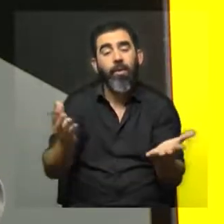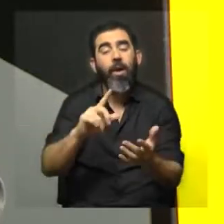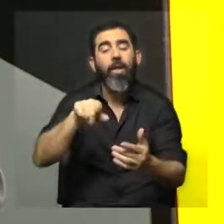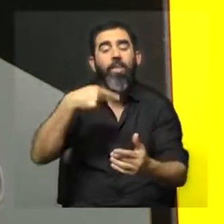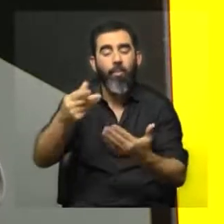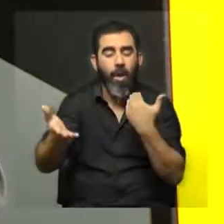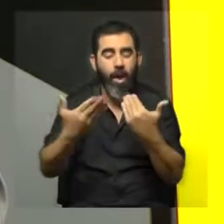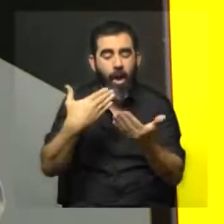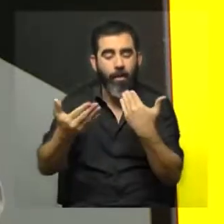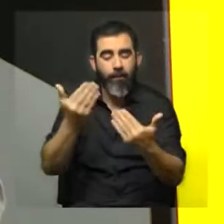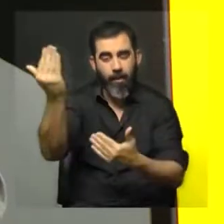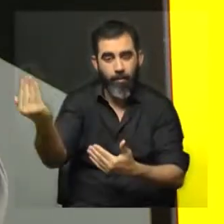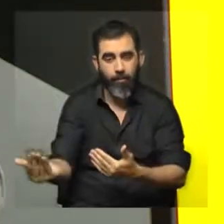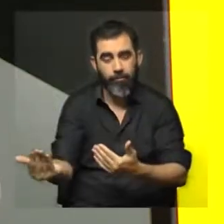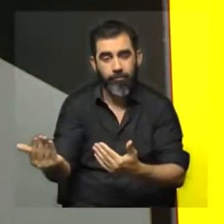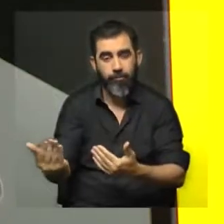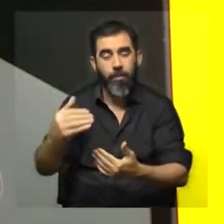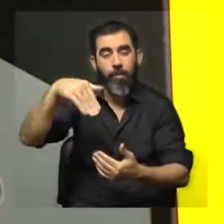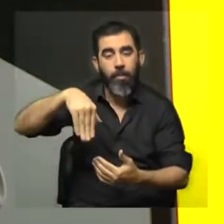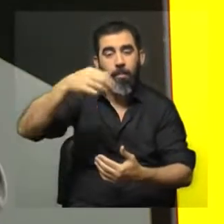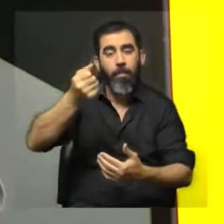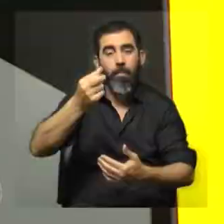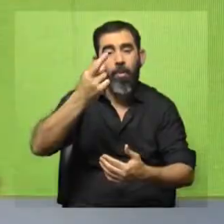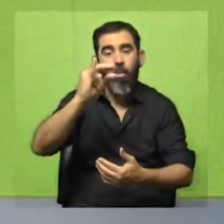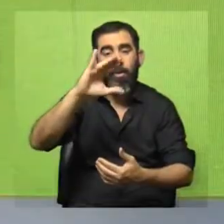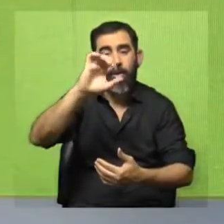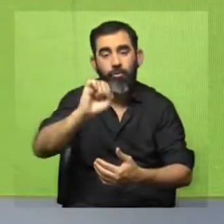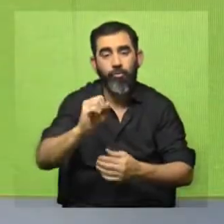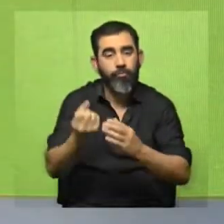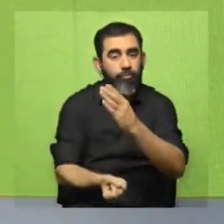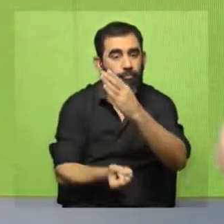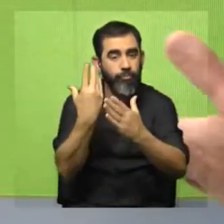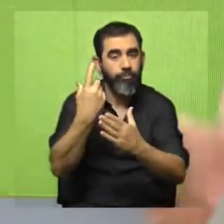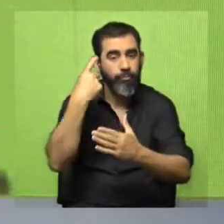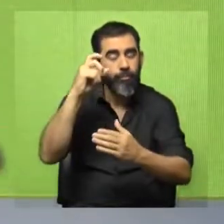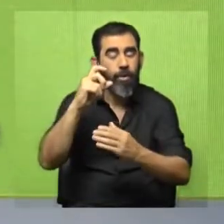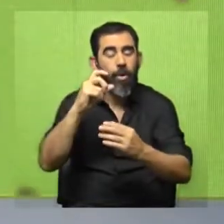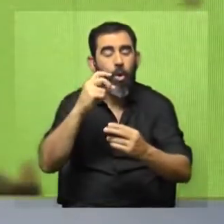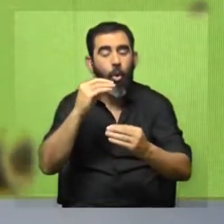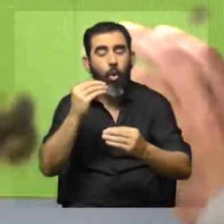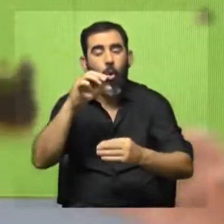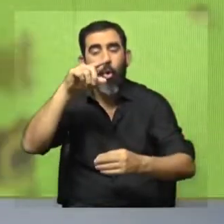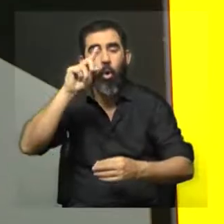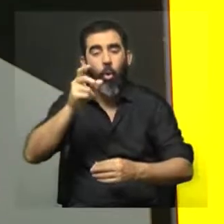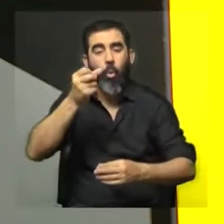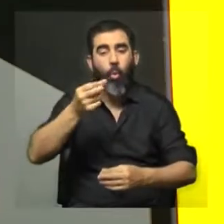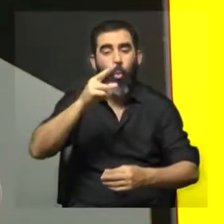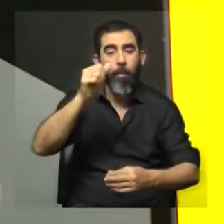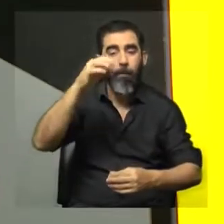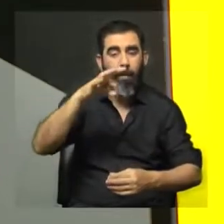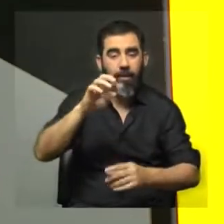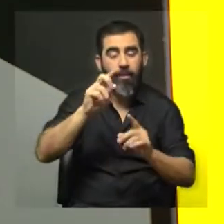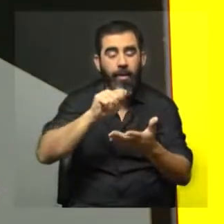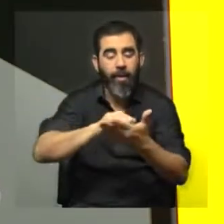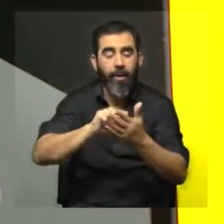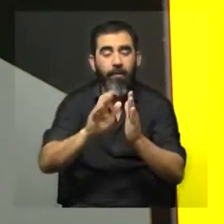estar conversando con él, a Mauricio Pizard, co-creador de Garage Gourmet y autor de una serie de libros, y en particular hoy nos vamos a tener el